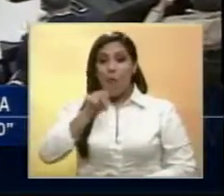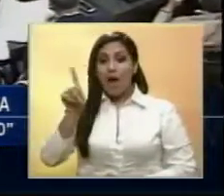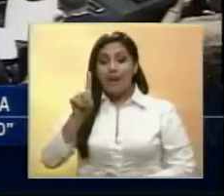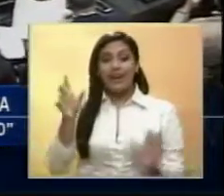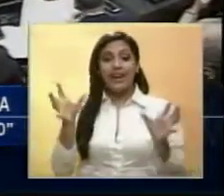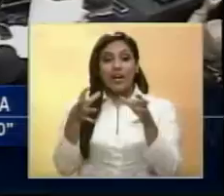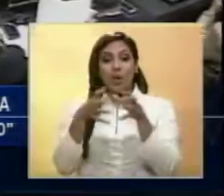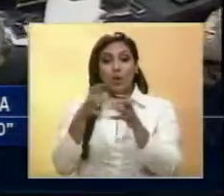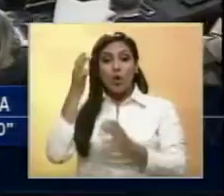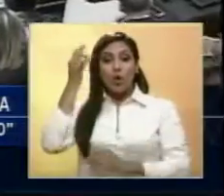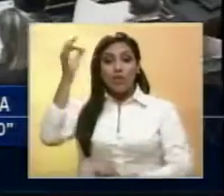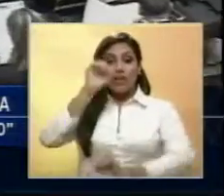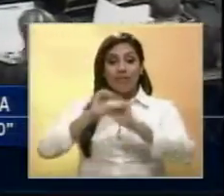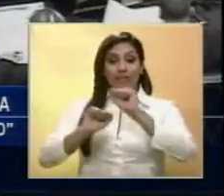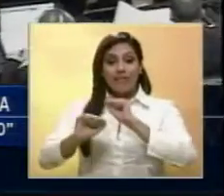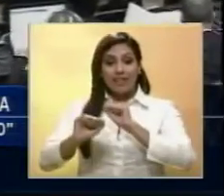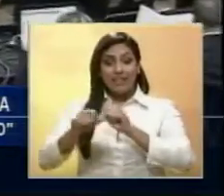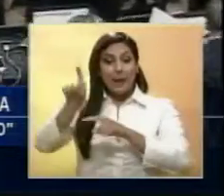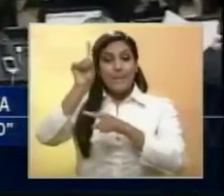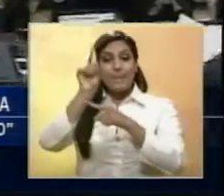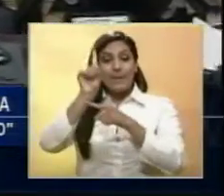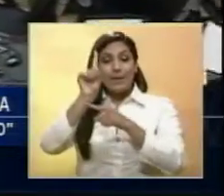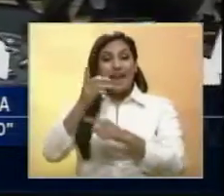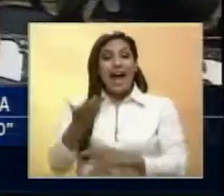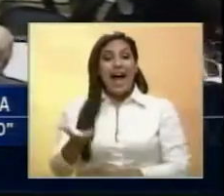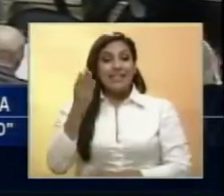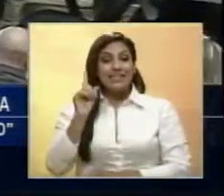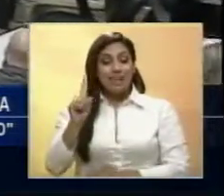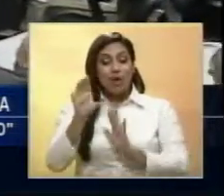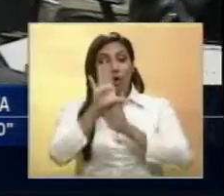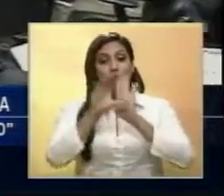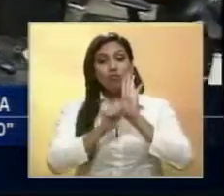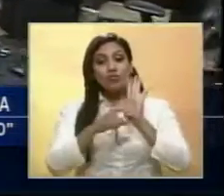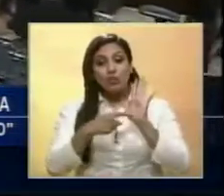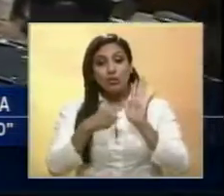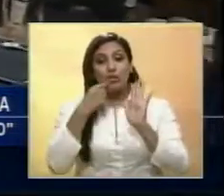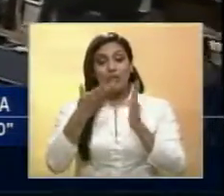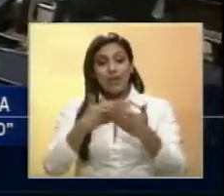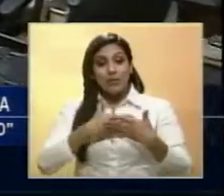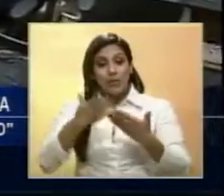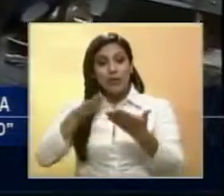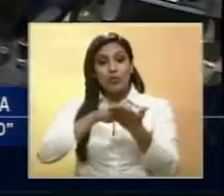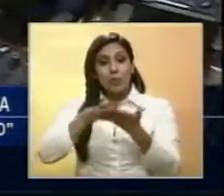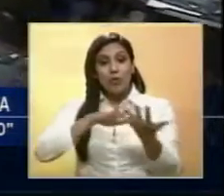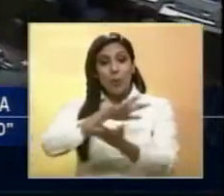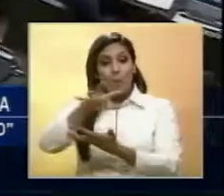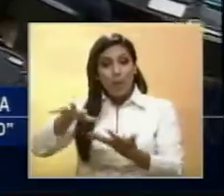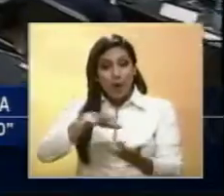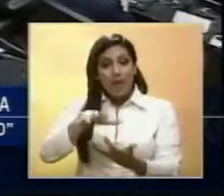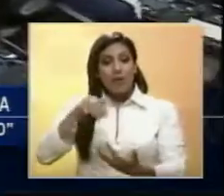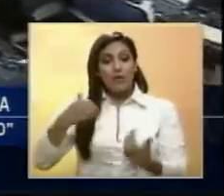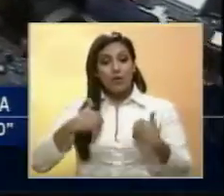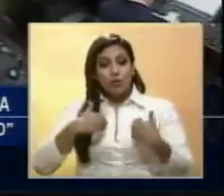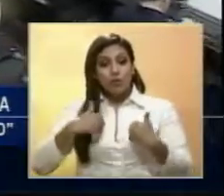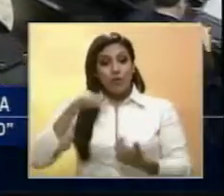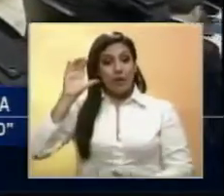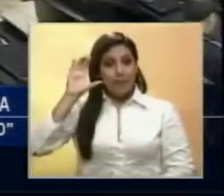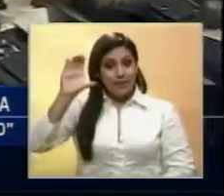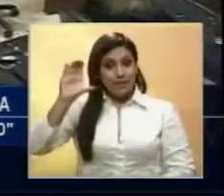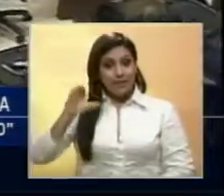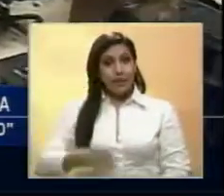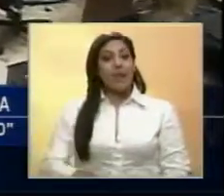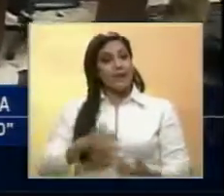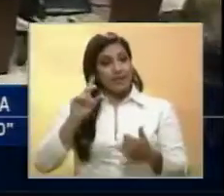reunión del Consejo de Defensa, principal instrumento constitucional de que dispone para abordar los complejos problemas de la crisis que enfrenta el